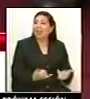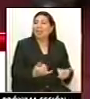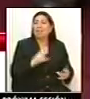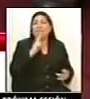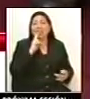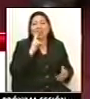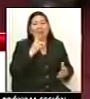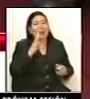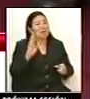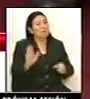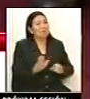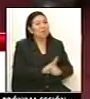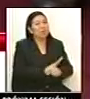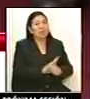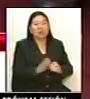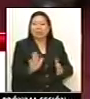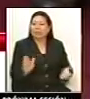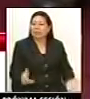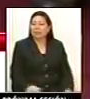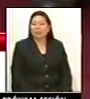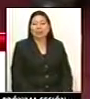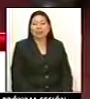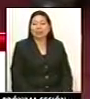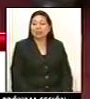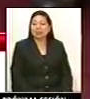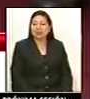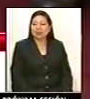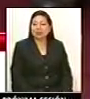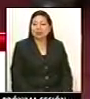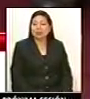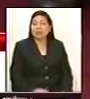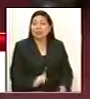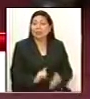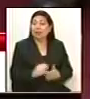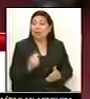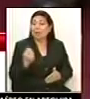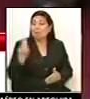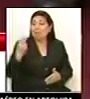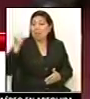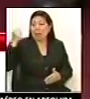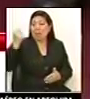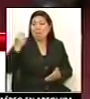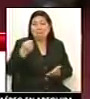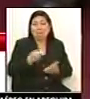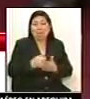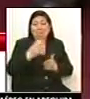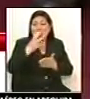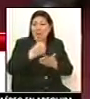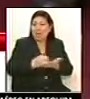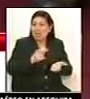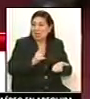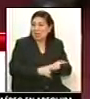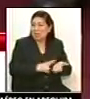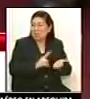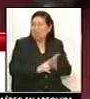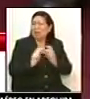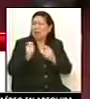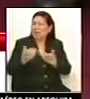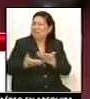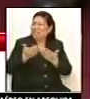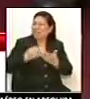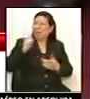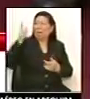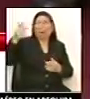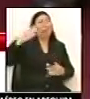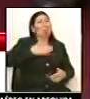cosa que es absurda, absolutamente absurda. A los que ganan más, a los que están pagando cada vez menos impuestos, se les va a dar mayores facilidades